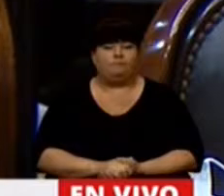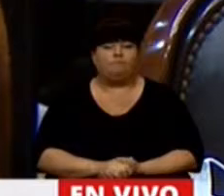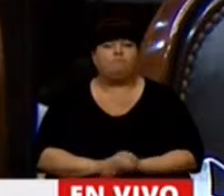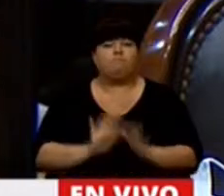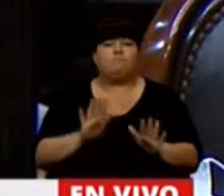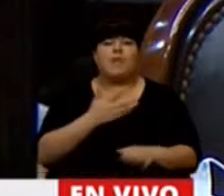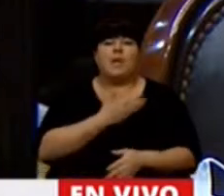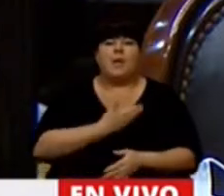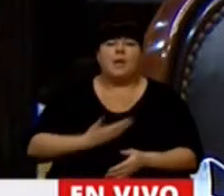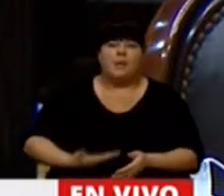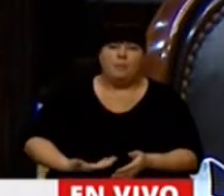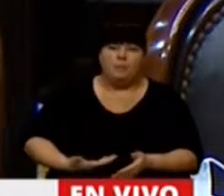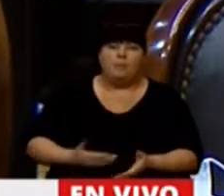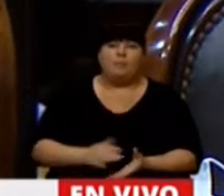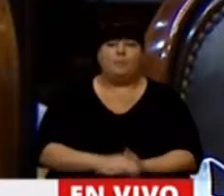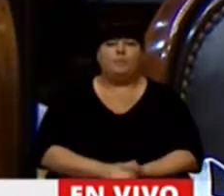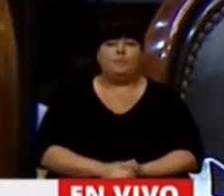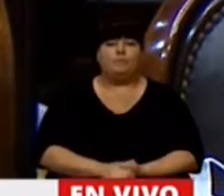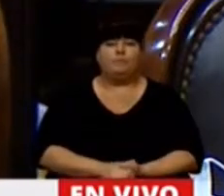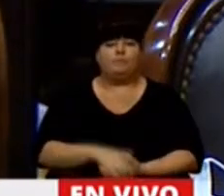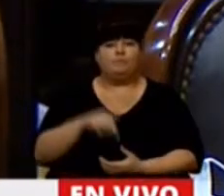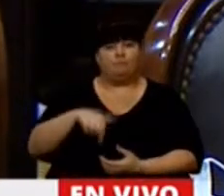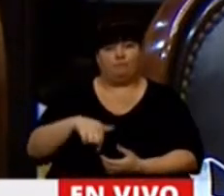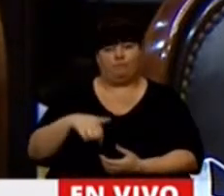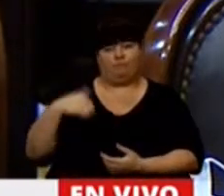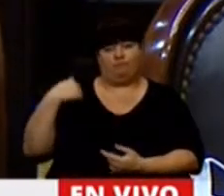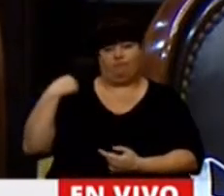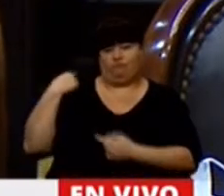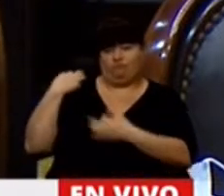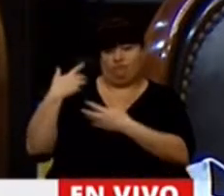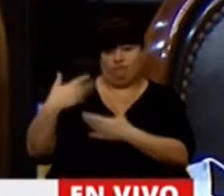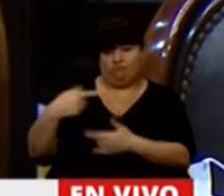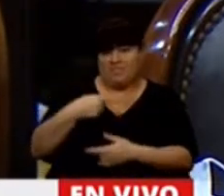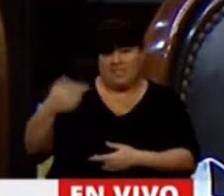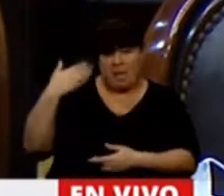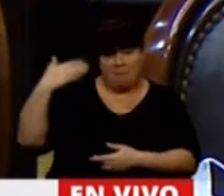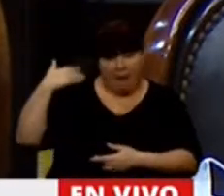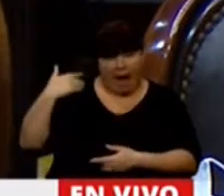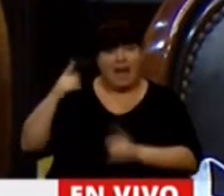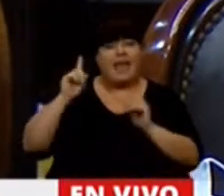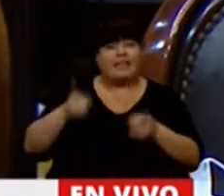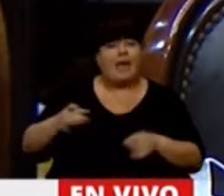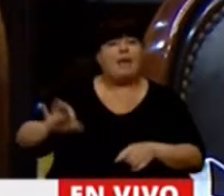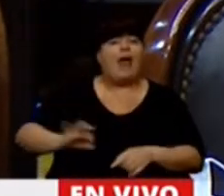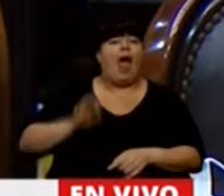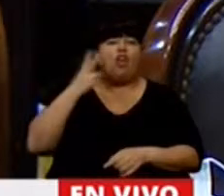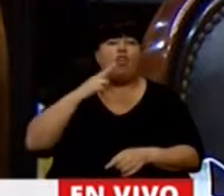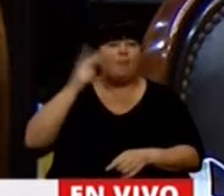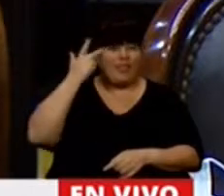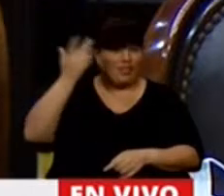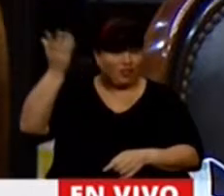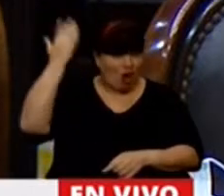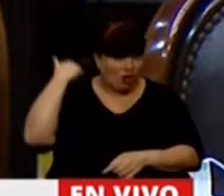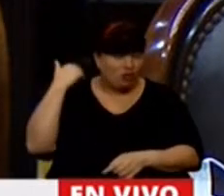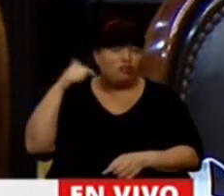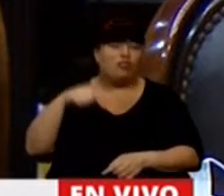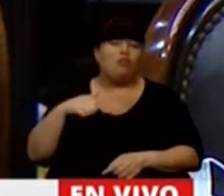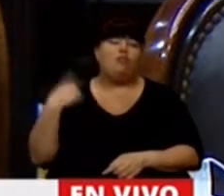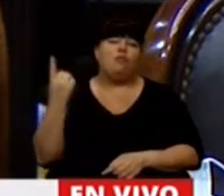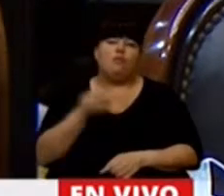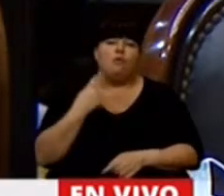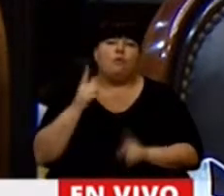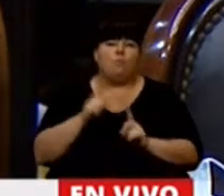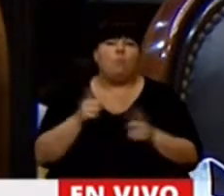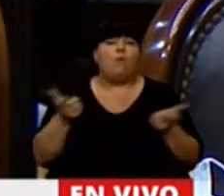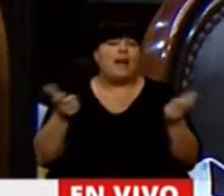Señor presidente, en estas últimas semanas y en el 2018 hemos